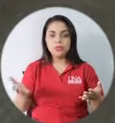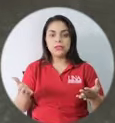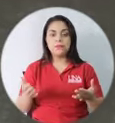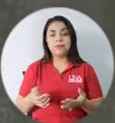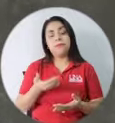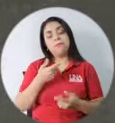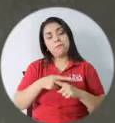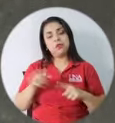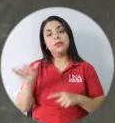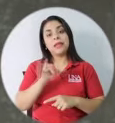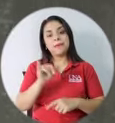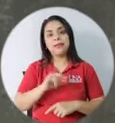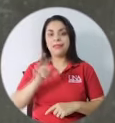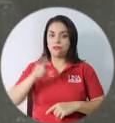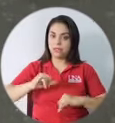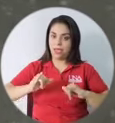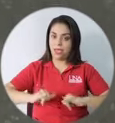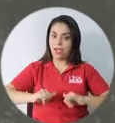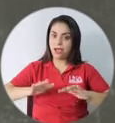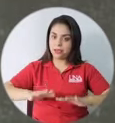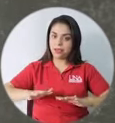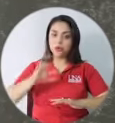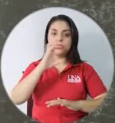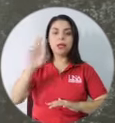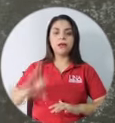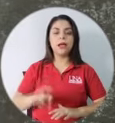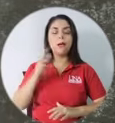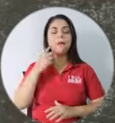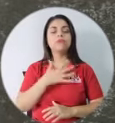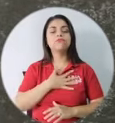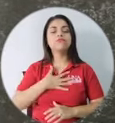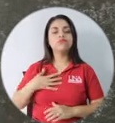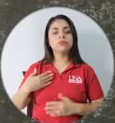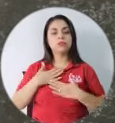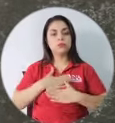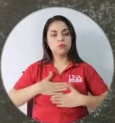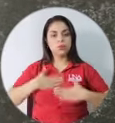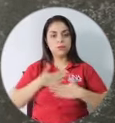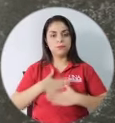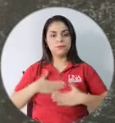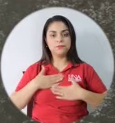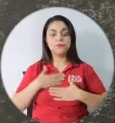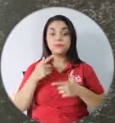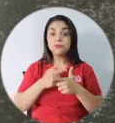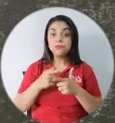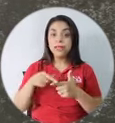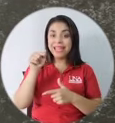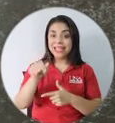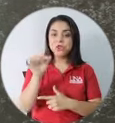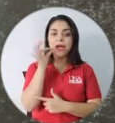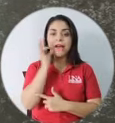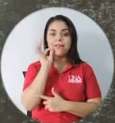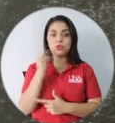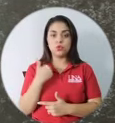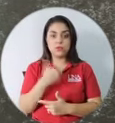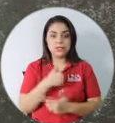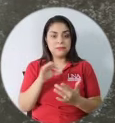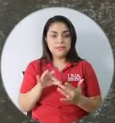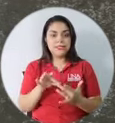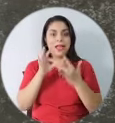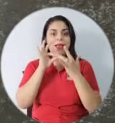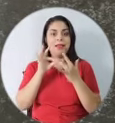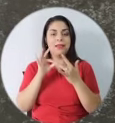precisamente podamos ser parte de esa evolución en cuanto al gusto. Y les comento esto porque entonces al convertirnos en un café de especialidad ha hecho